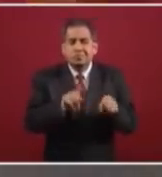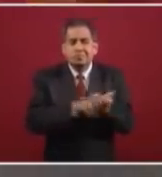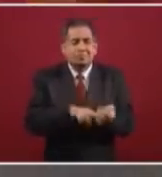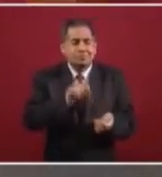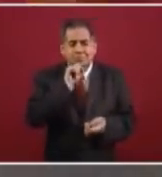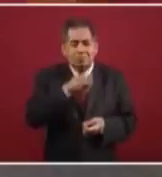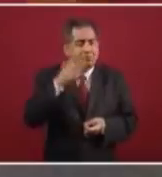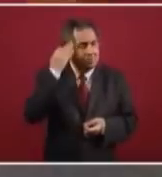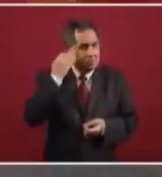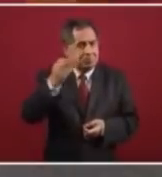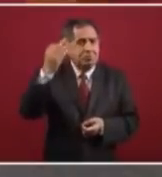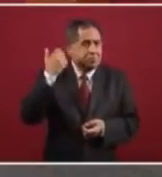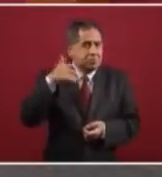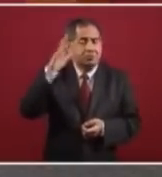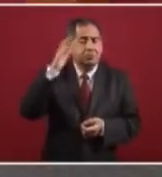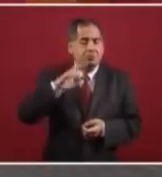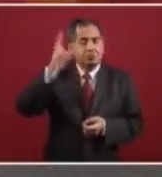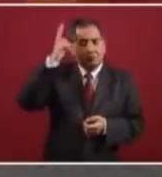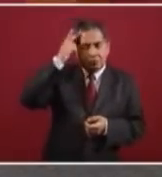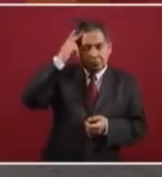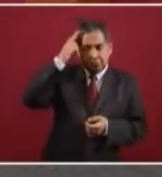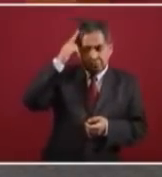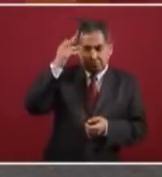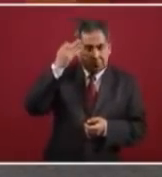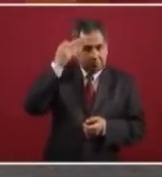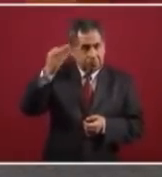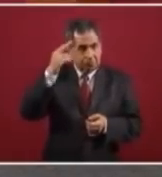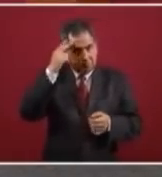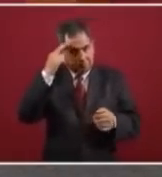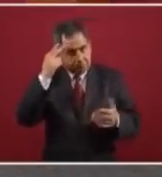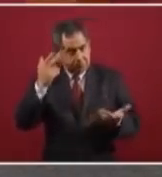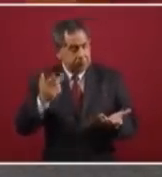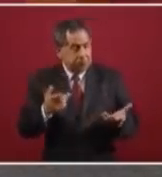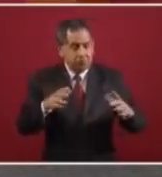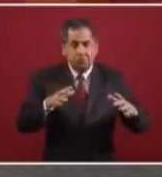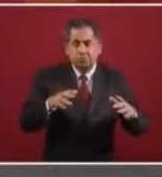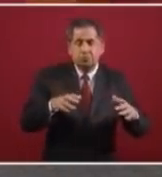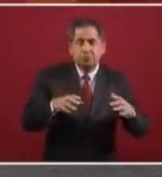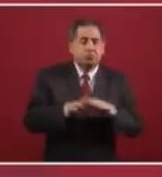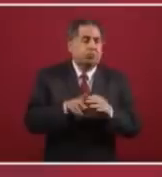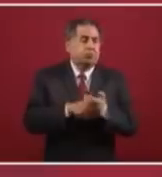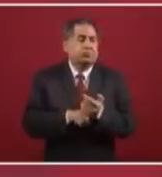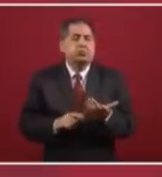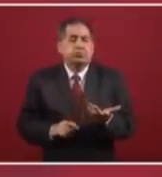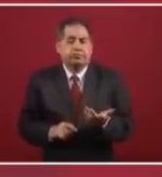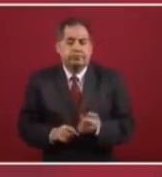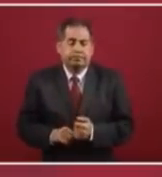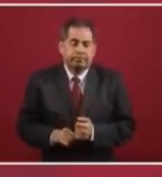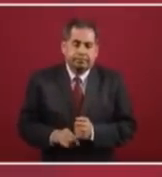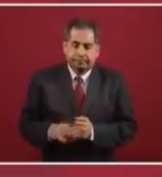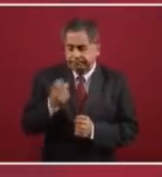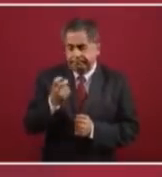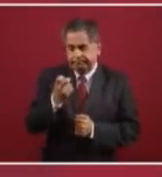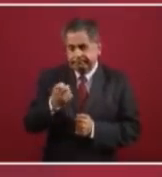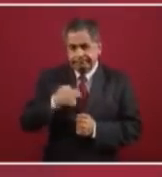lo que fue el porfirismo. Por eso hablo de